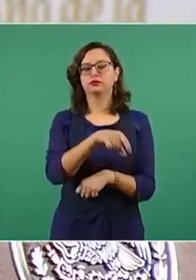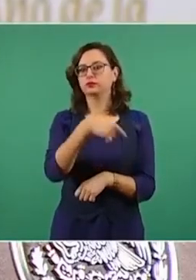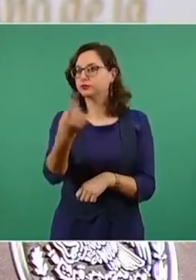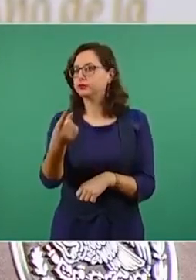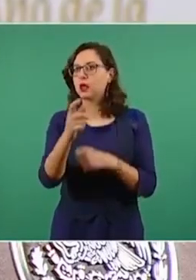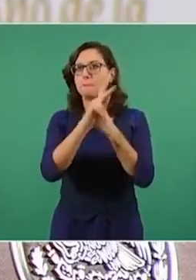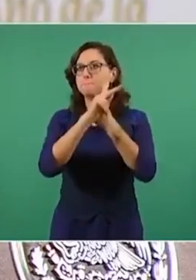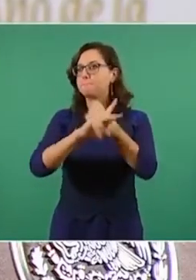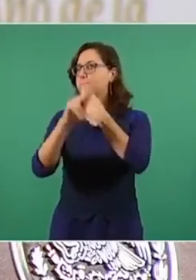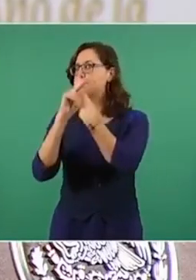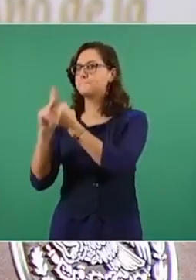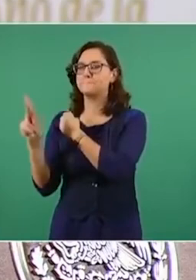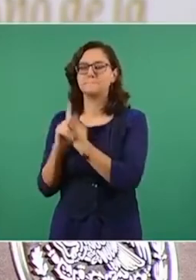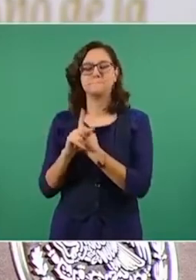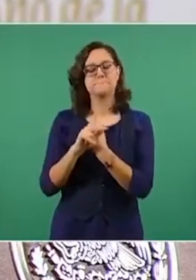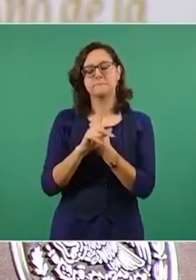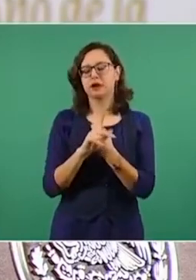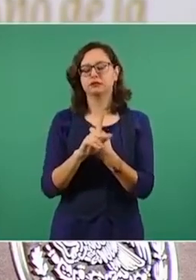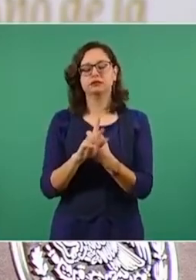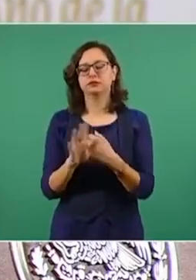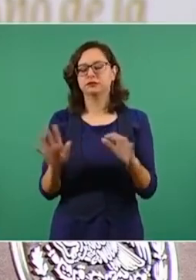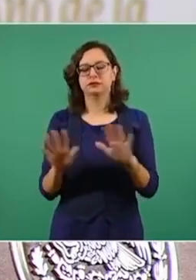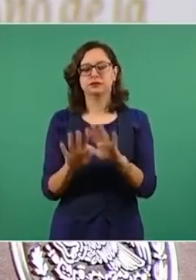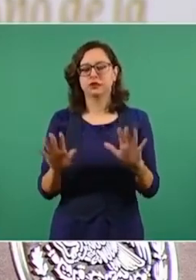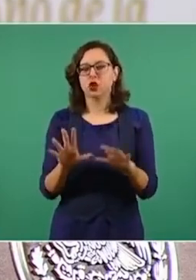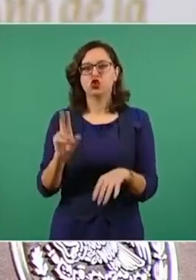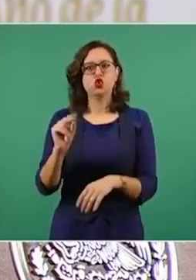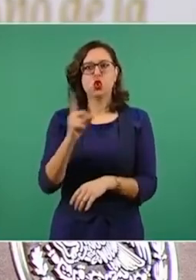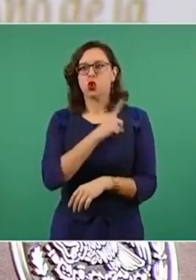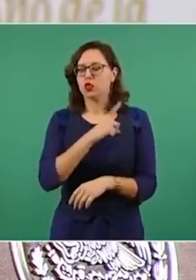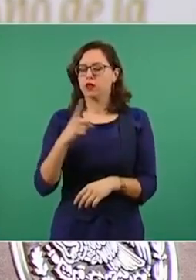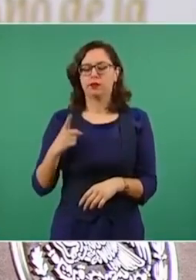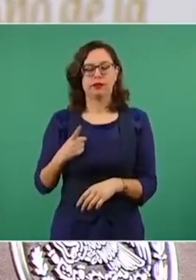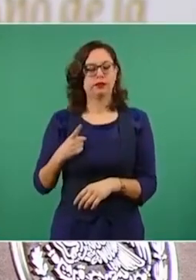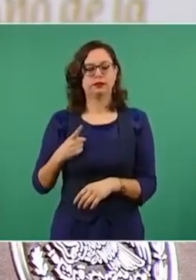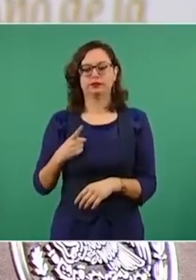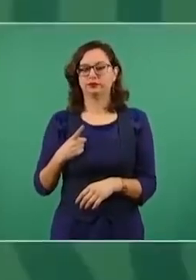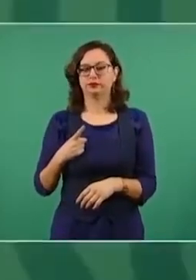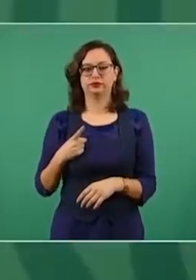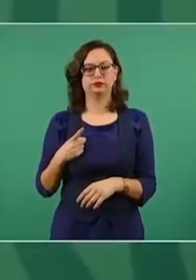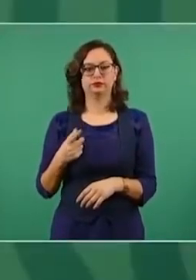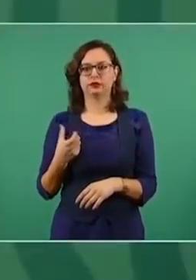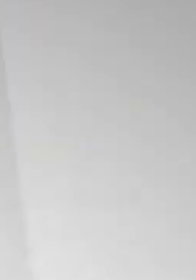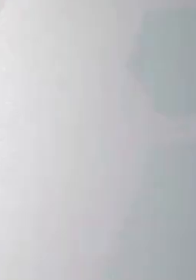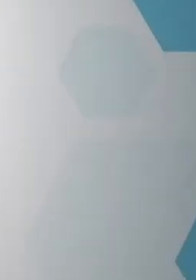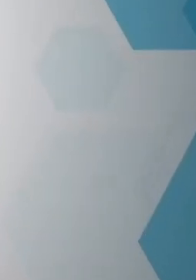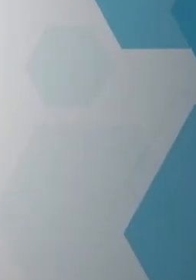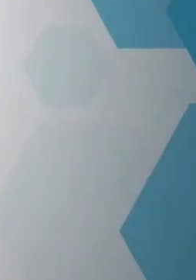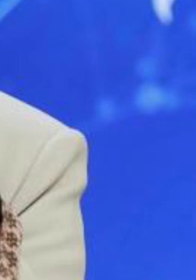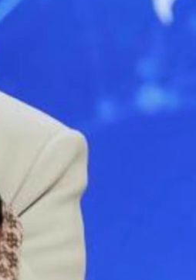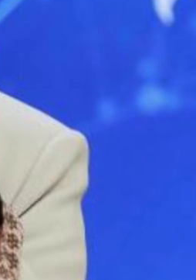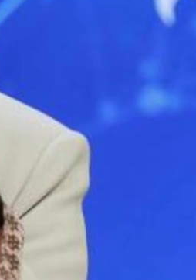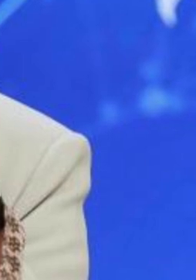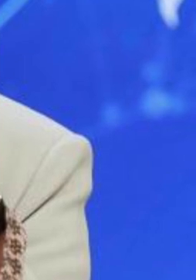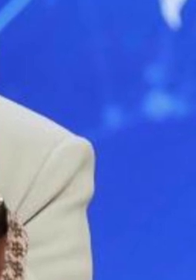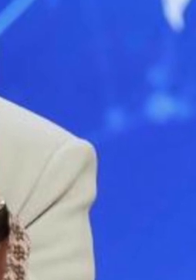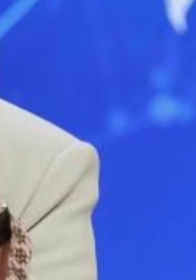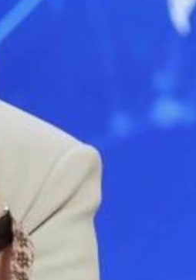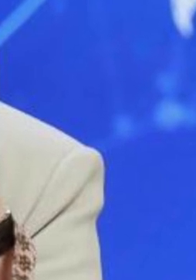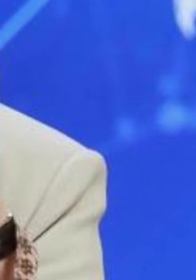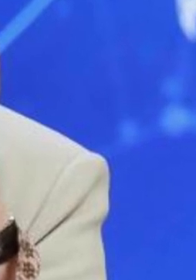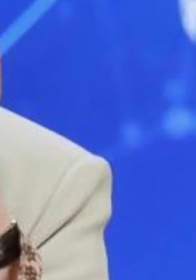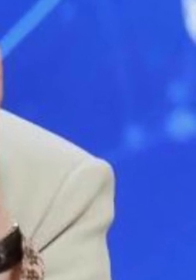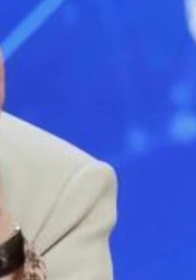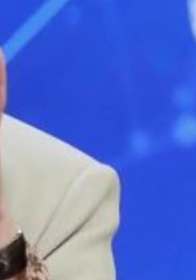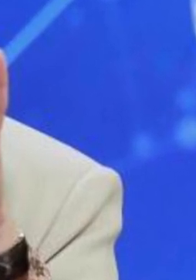ni en ningún país del mundo. Se debe optar por la fuerza. Arancha